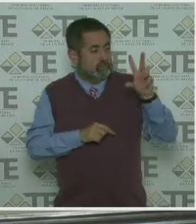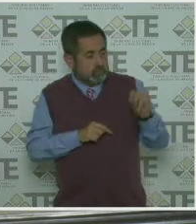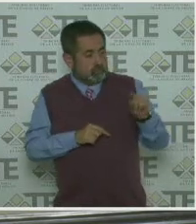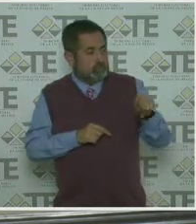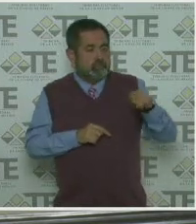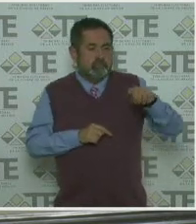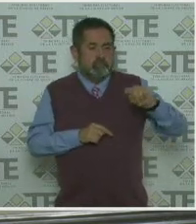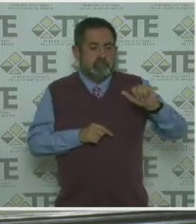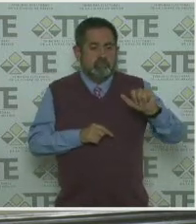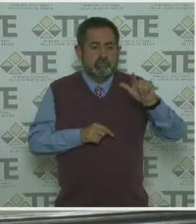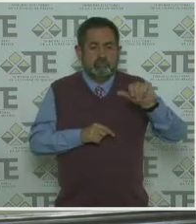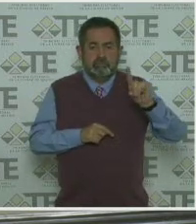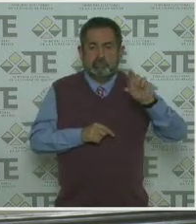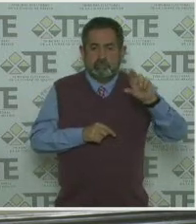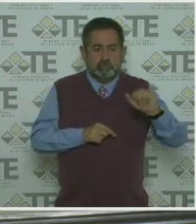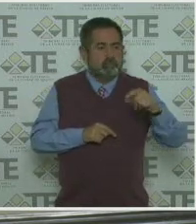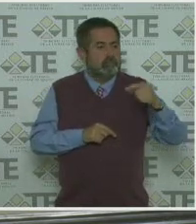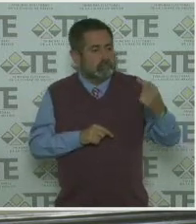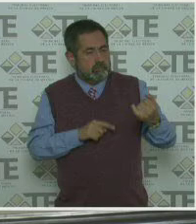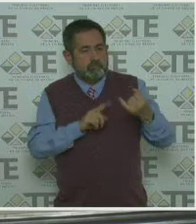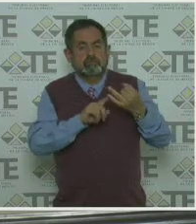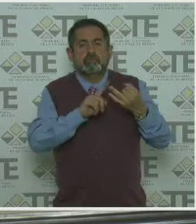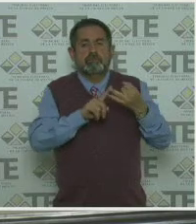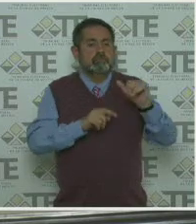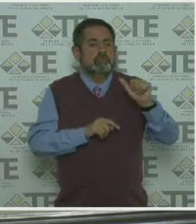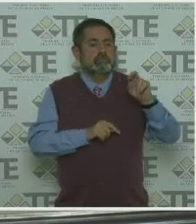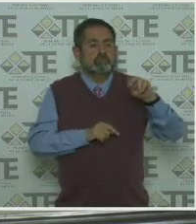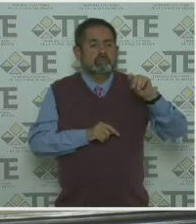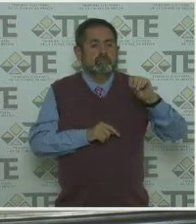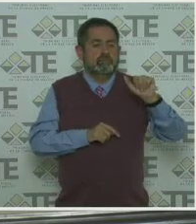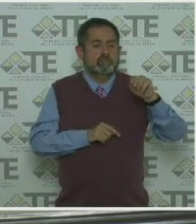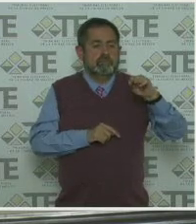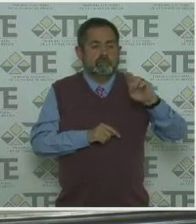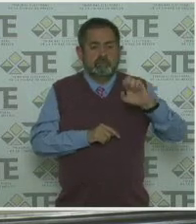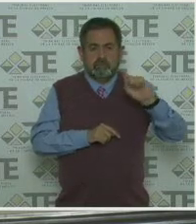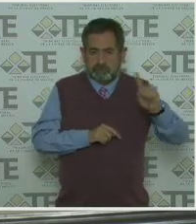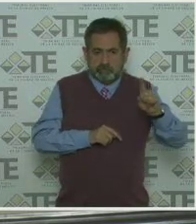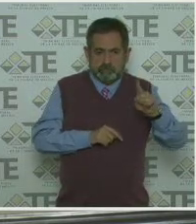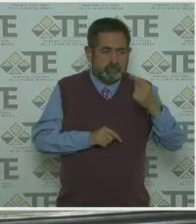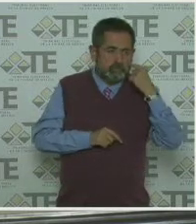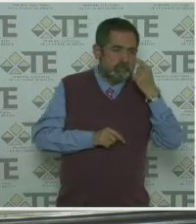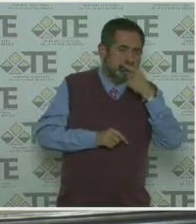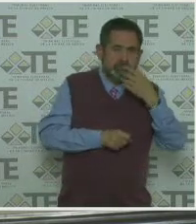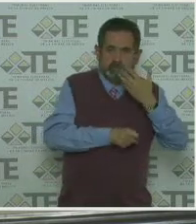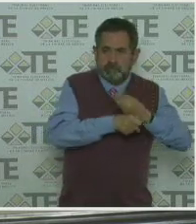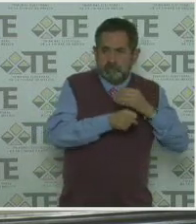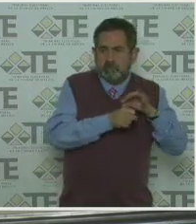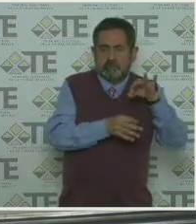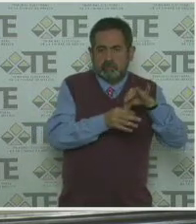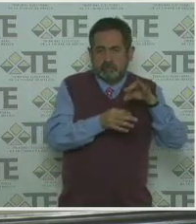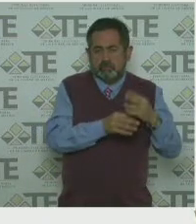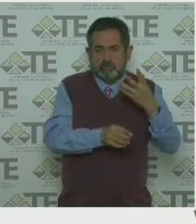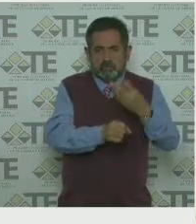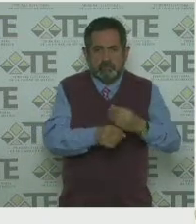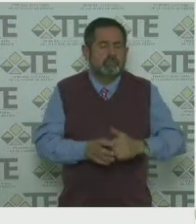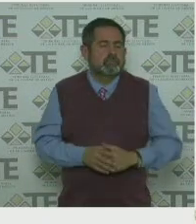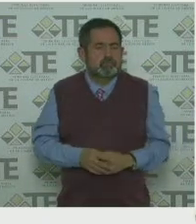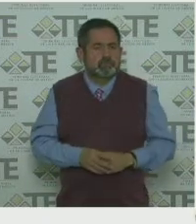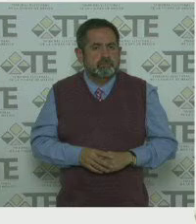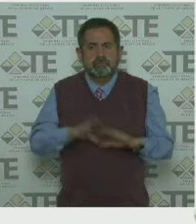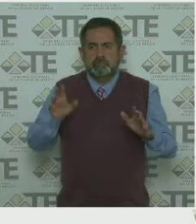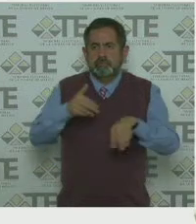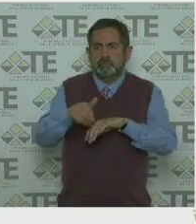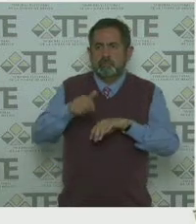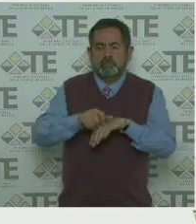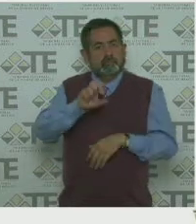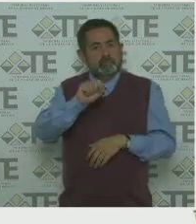Alejandra Chávez Camarena y del magistrado Armando Ambriz Hernández, quienes anunciaron voto particular al respecto. En consecuencia, en el juicio